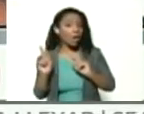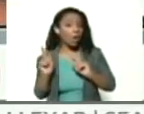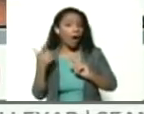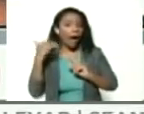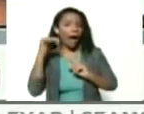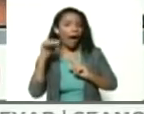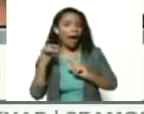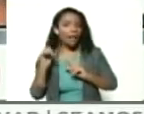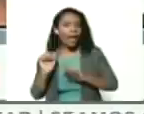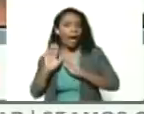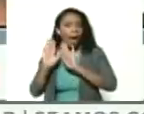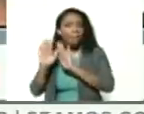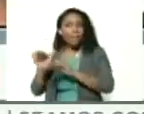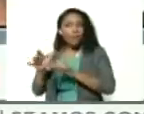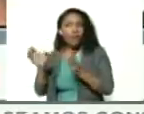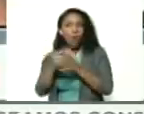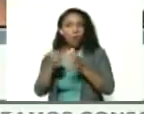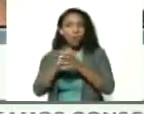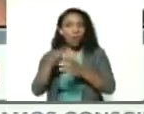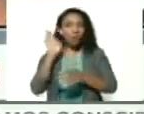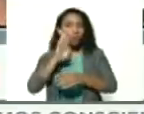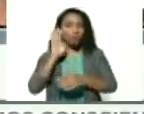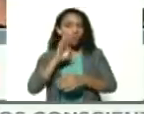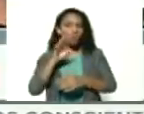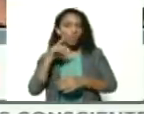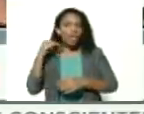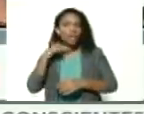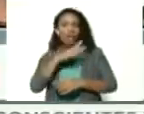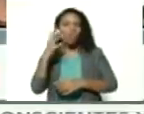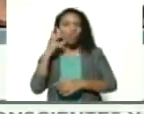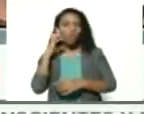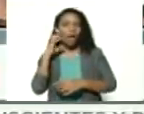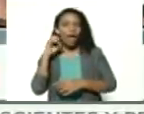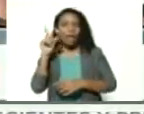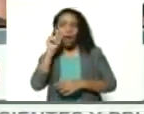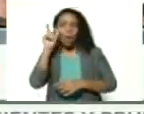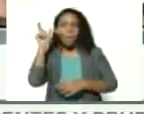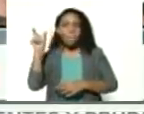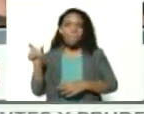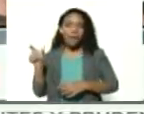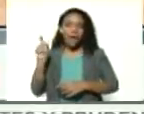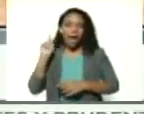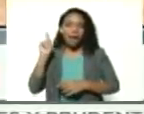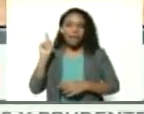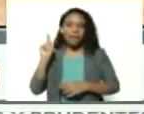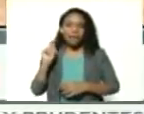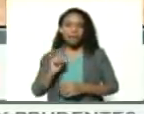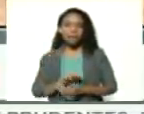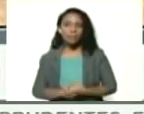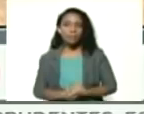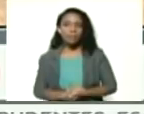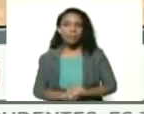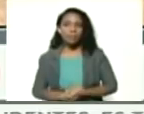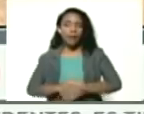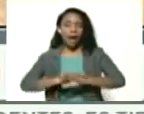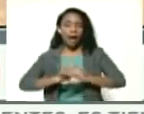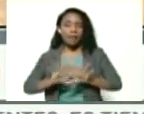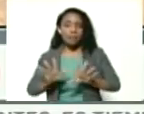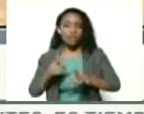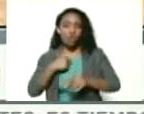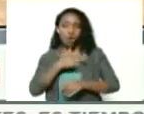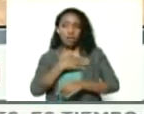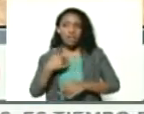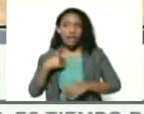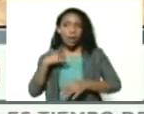a las bandas de narcotraficantes de Iván Duque y de Álvaro Uribe Vélez. Esa es la verdad. Así de sencillo. Quisiera